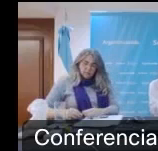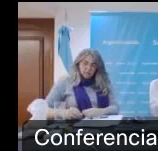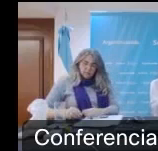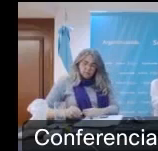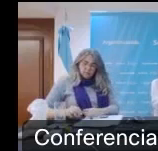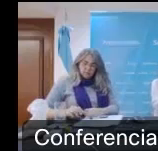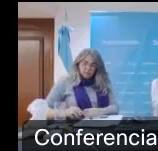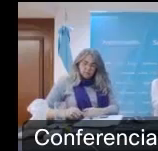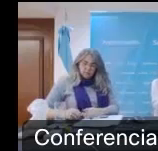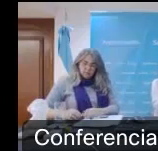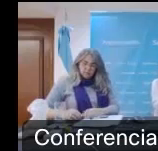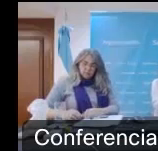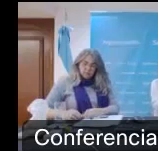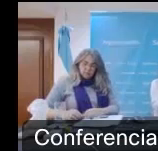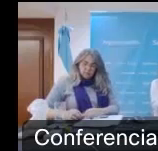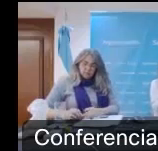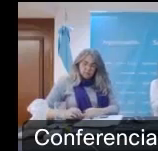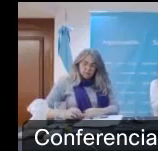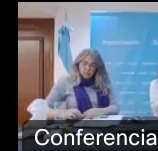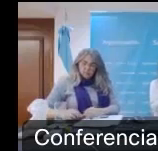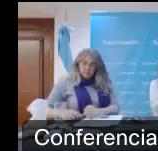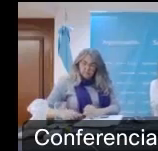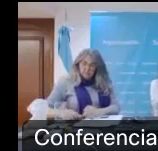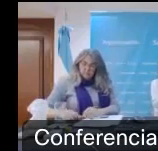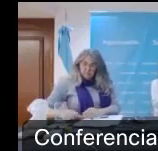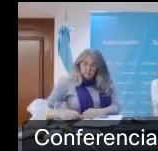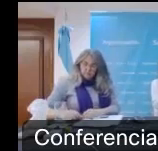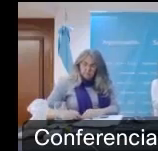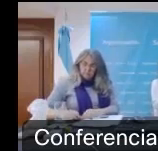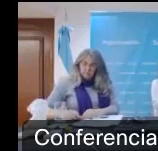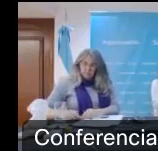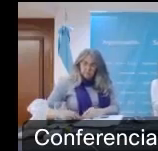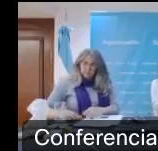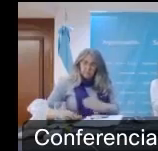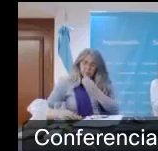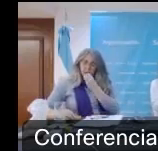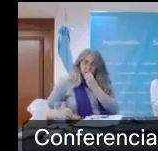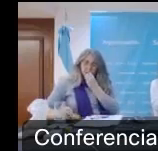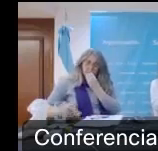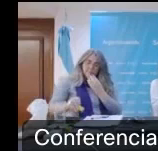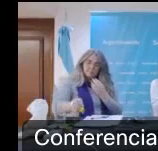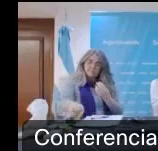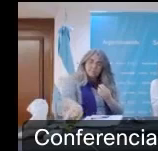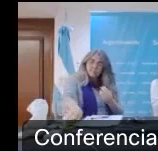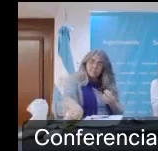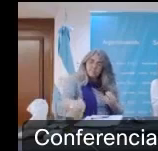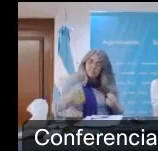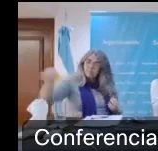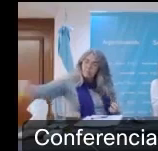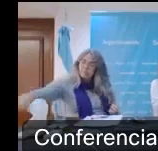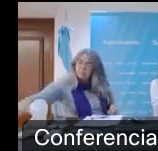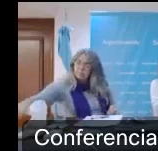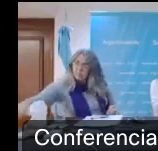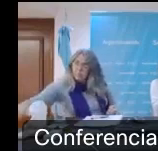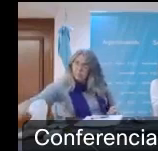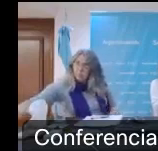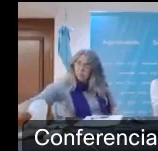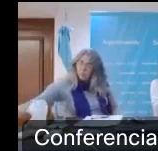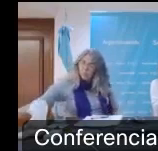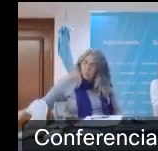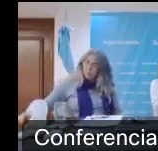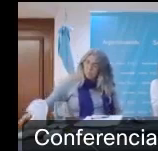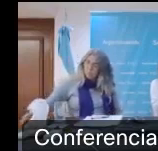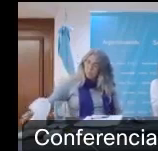un adicto, sino la persona cursa una enfermedad, ¿sí? Una persona que tiene un problema con una adicción es una persona